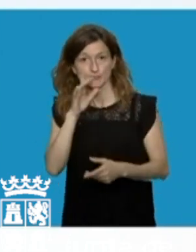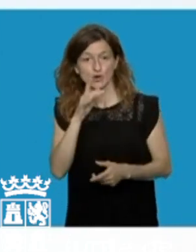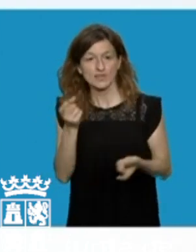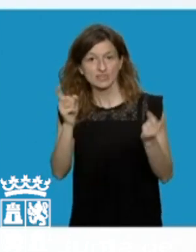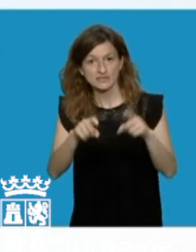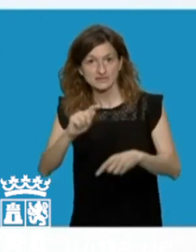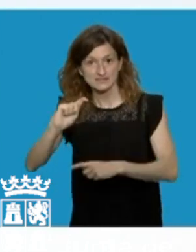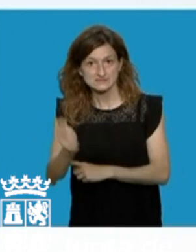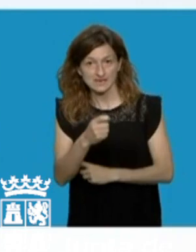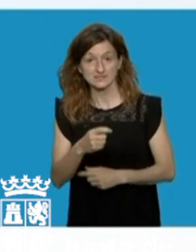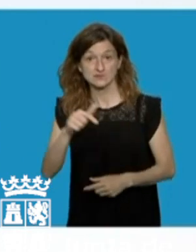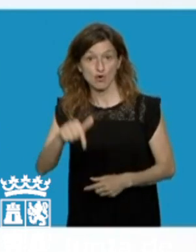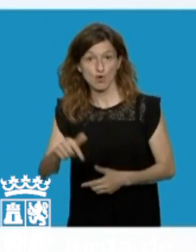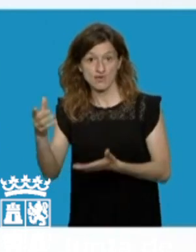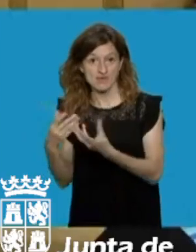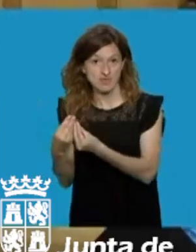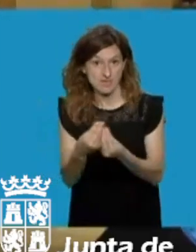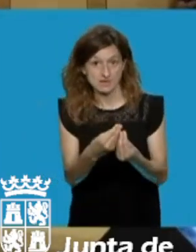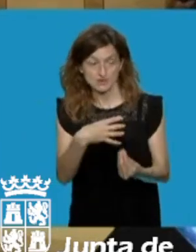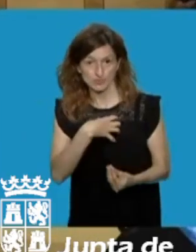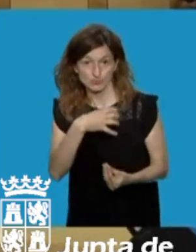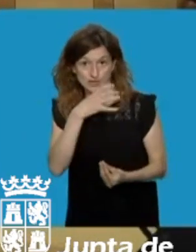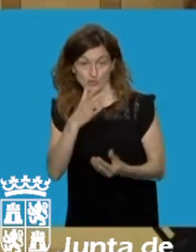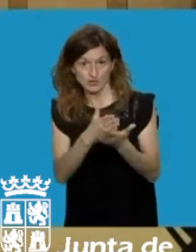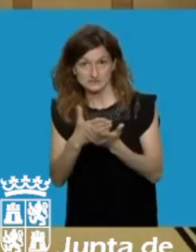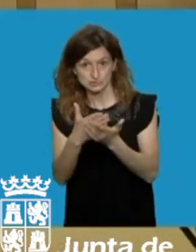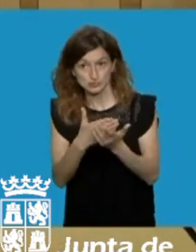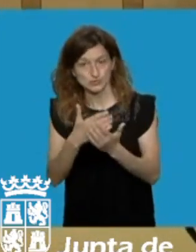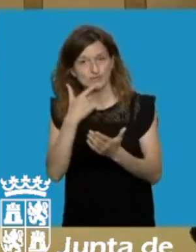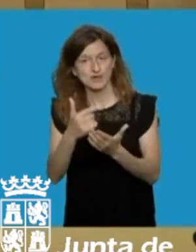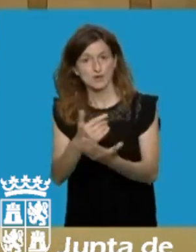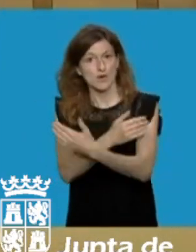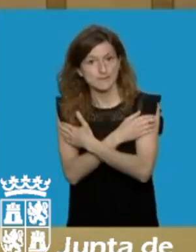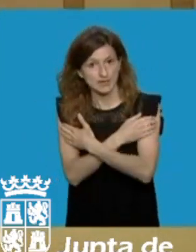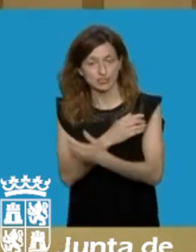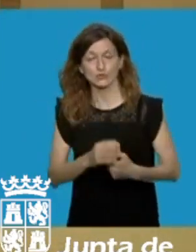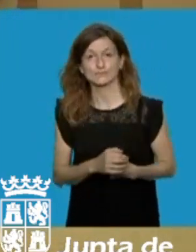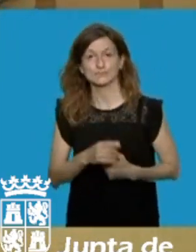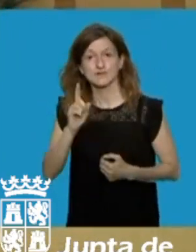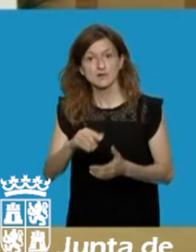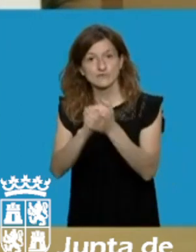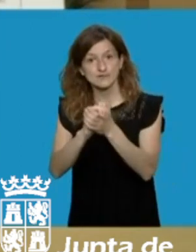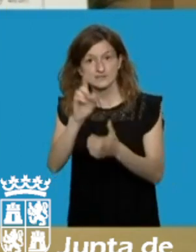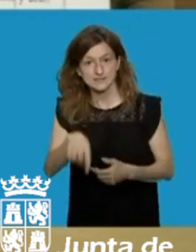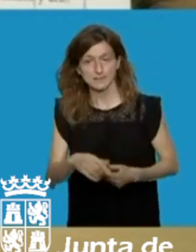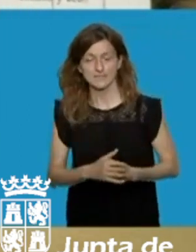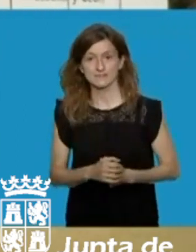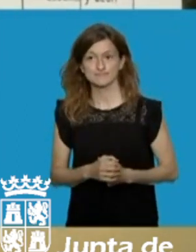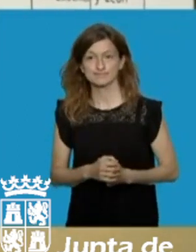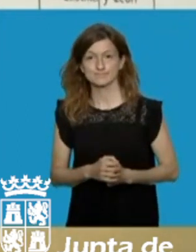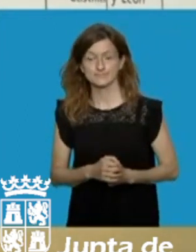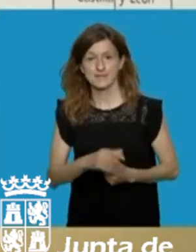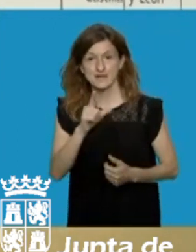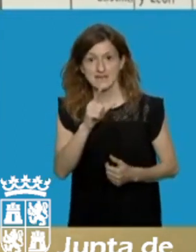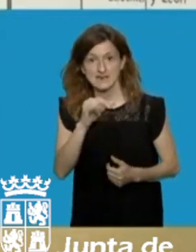citas del tenis. Hoy no puede acompañarnos por motivos de estudios, así que le enviamos un fuerte abrazo y nuestras felicitaciones. Por su parte,